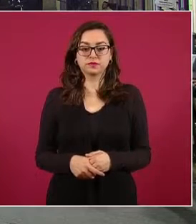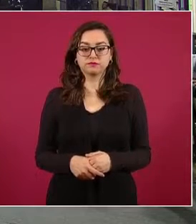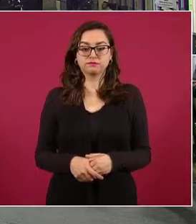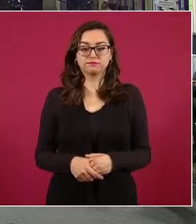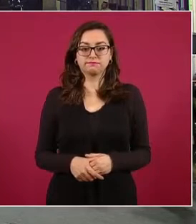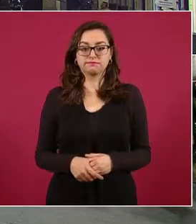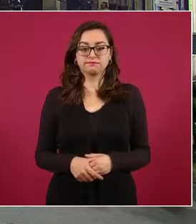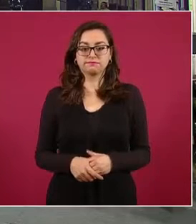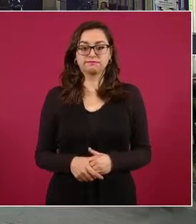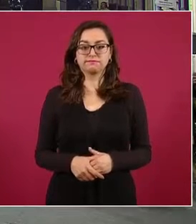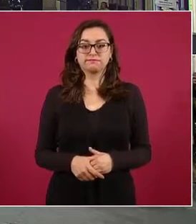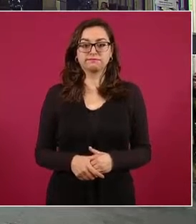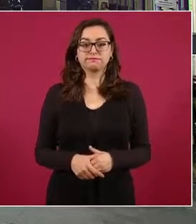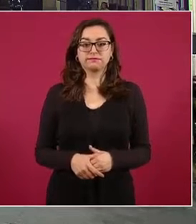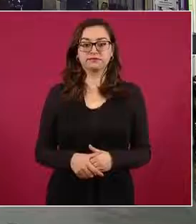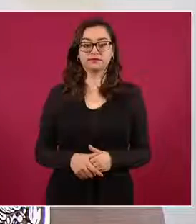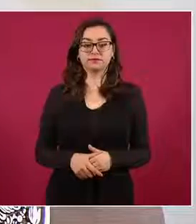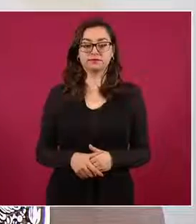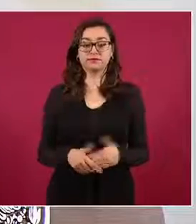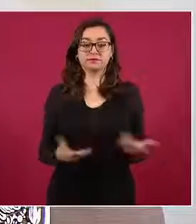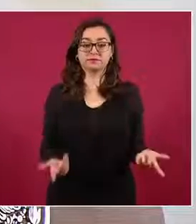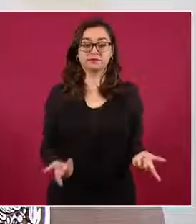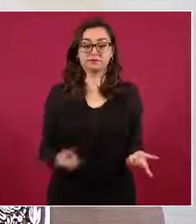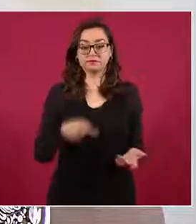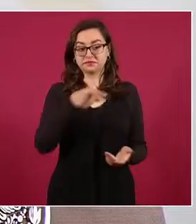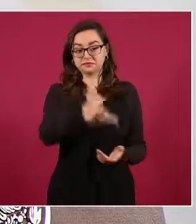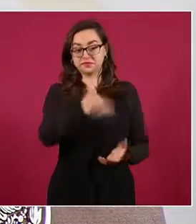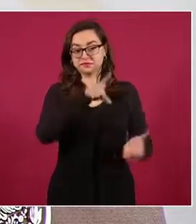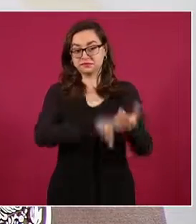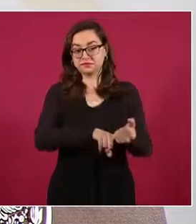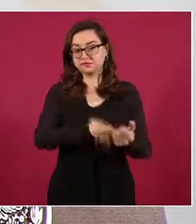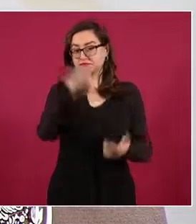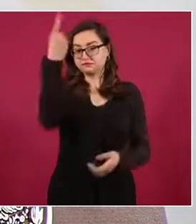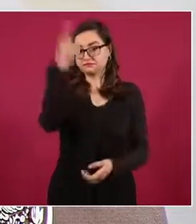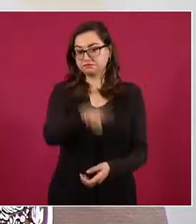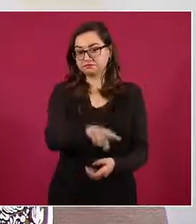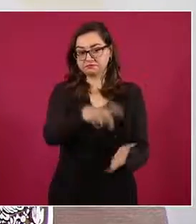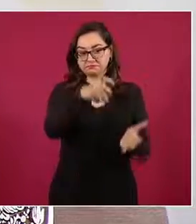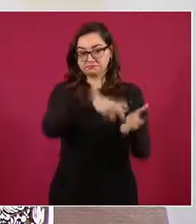pues es como el editorial del periódico.